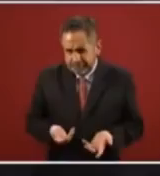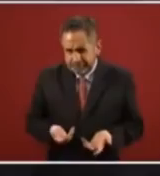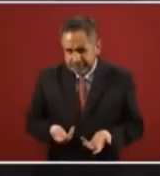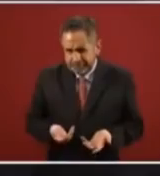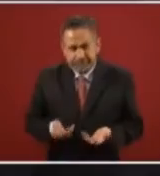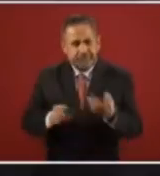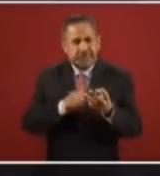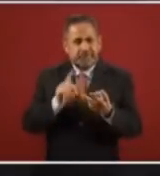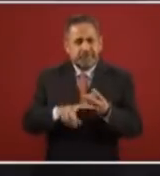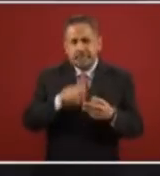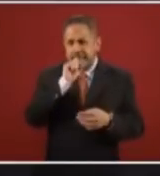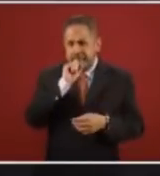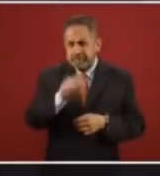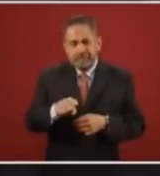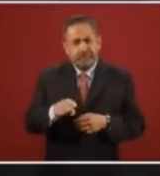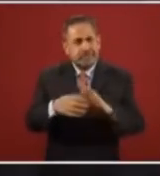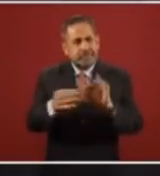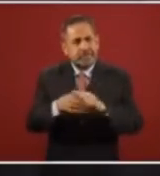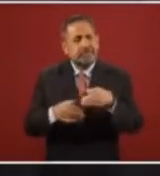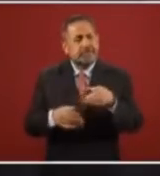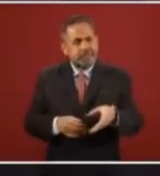Otro asunto, otro caso también parecido